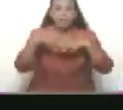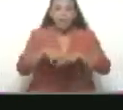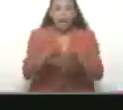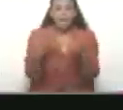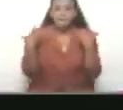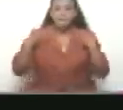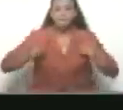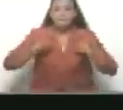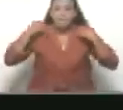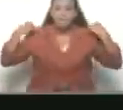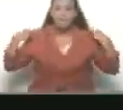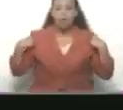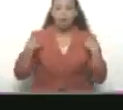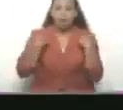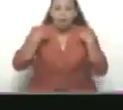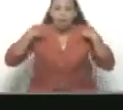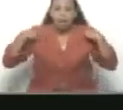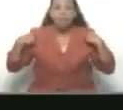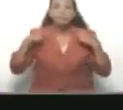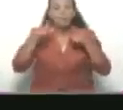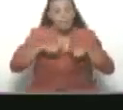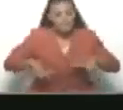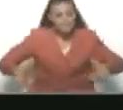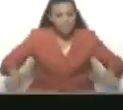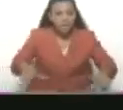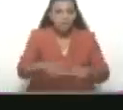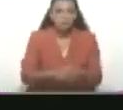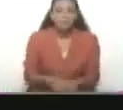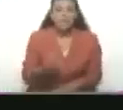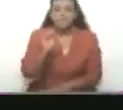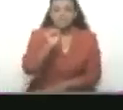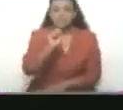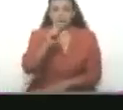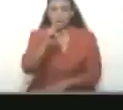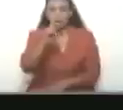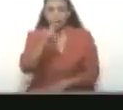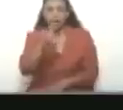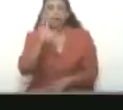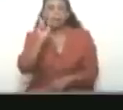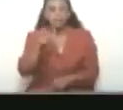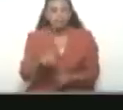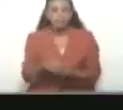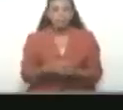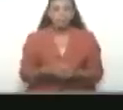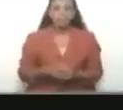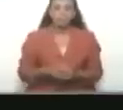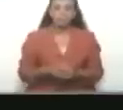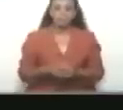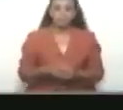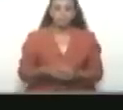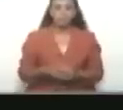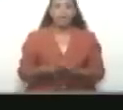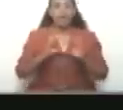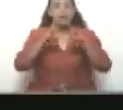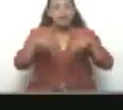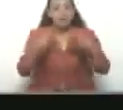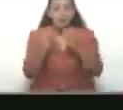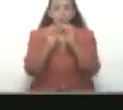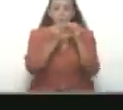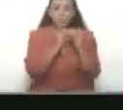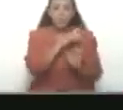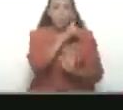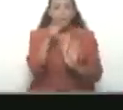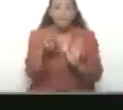natalio Castillo todo forma parte del sistema de barrio adentro rehabilitado y puestos de nuevo y se rehabilitaron